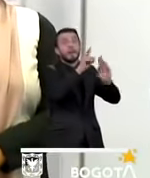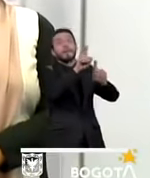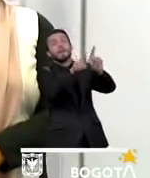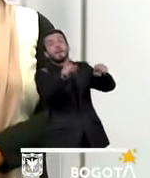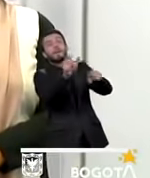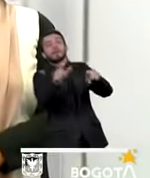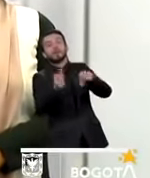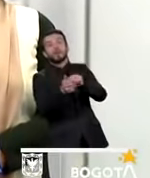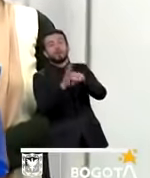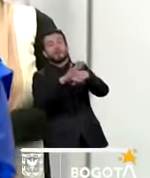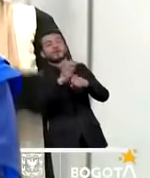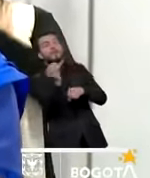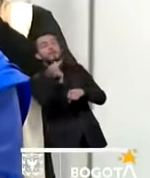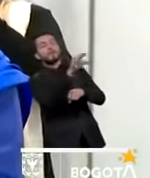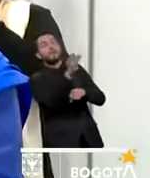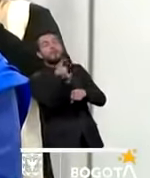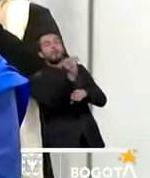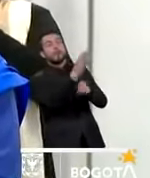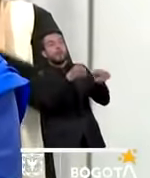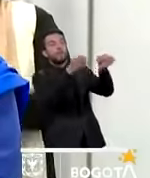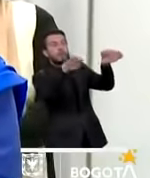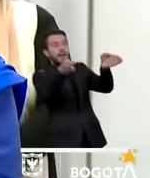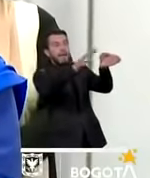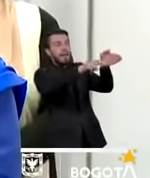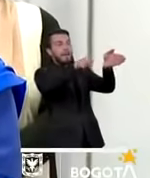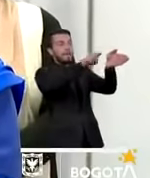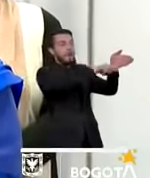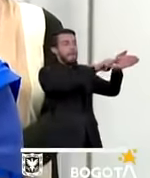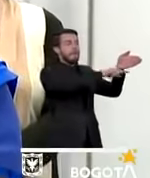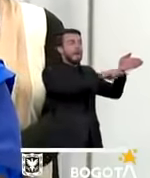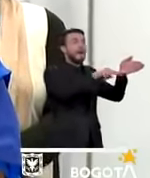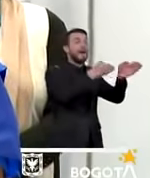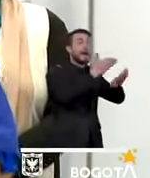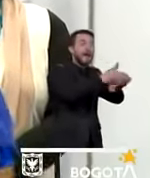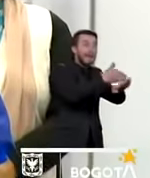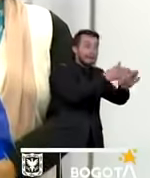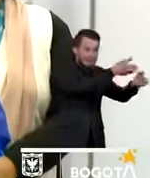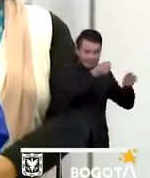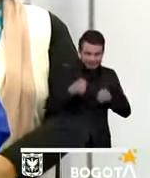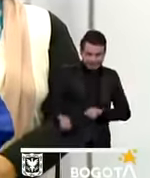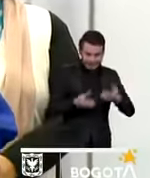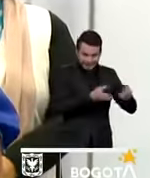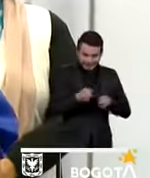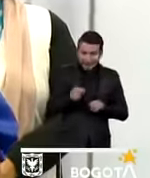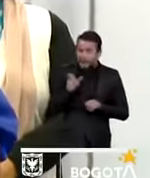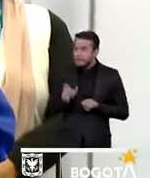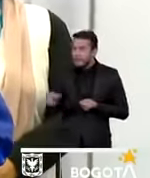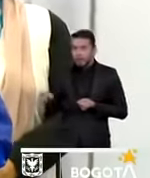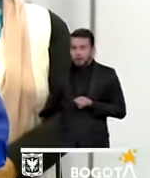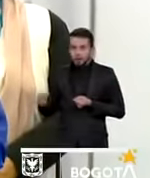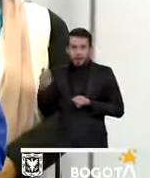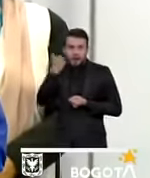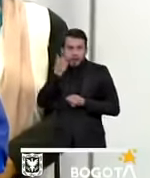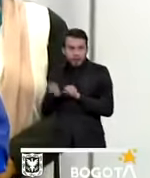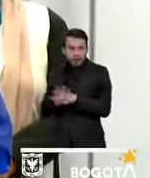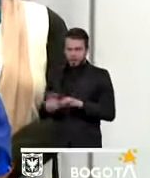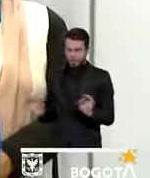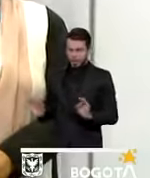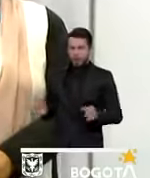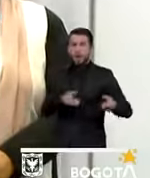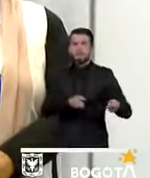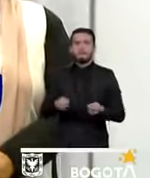para la alta complejidad, las reemplazamos con las que estamos abriendo en Corferias. Los pacientes van a llegar al hospital de Corferias